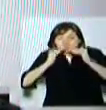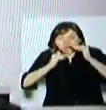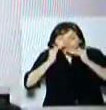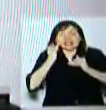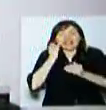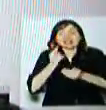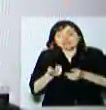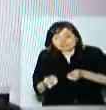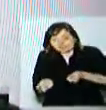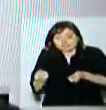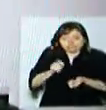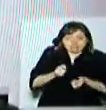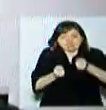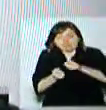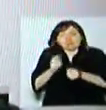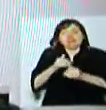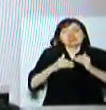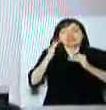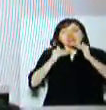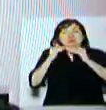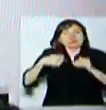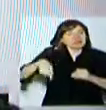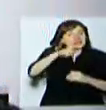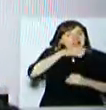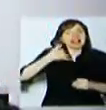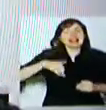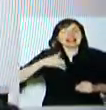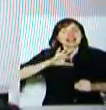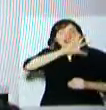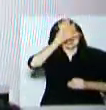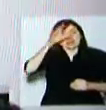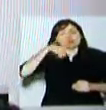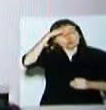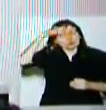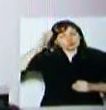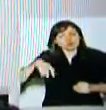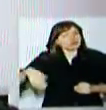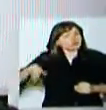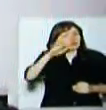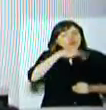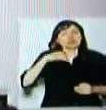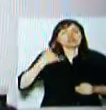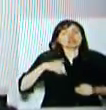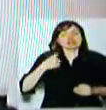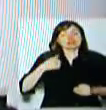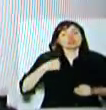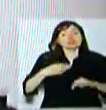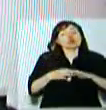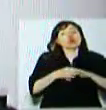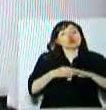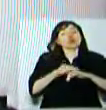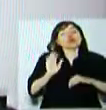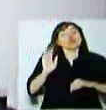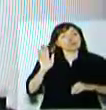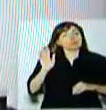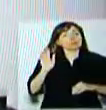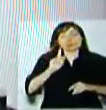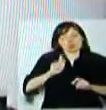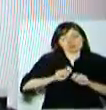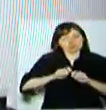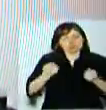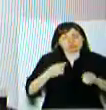que merece el trabajo y el esfuerzo de todos los argentinos. Mi compromiso es irrenunciable